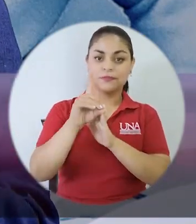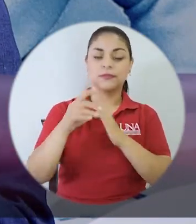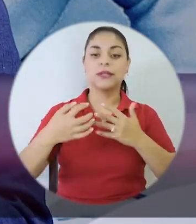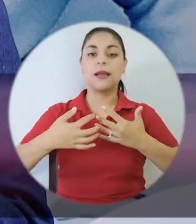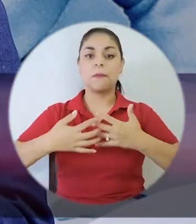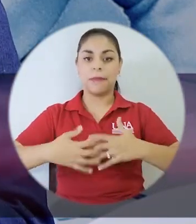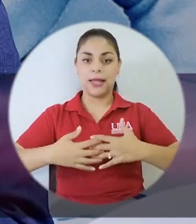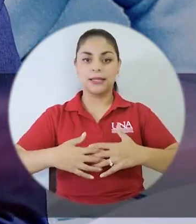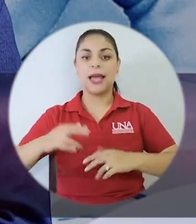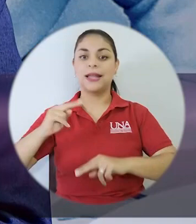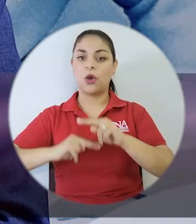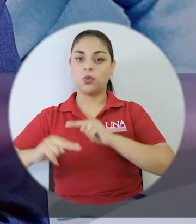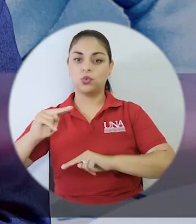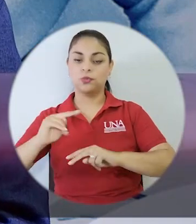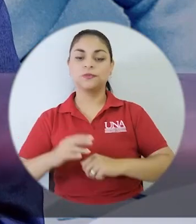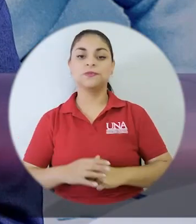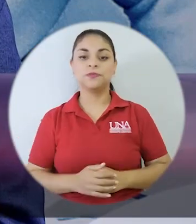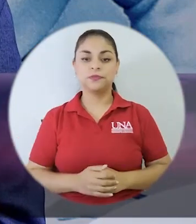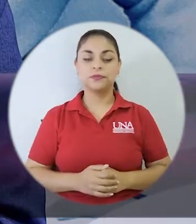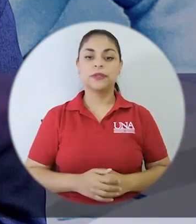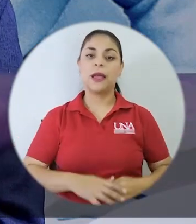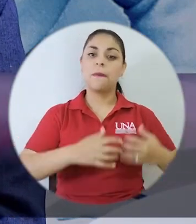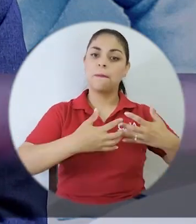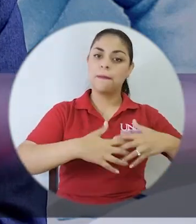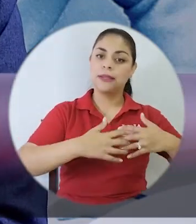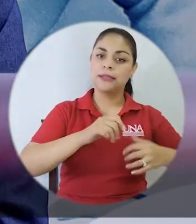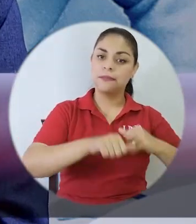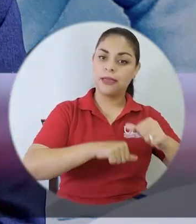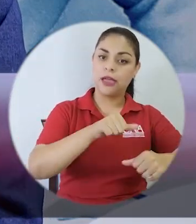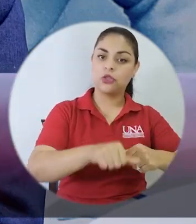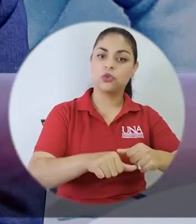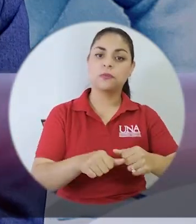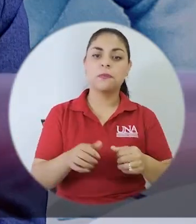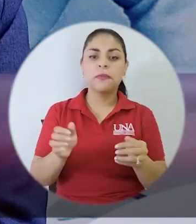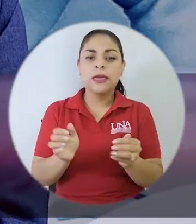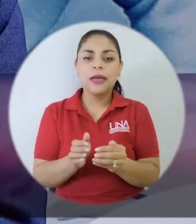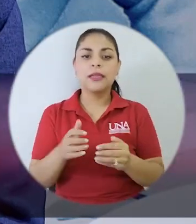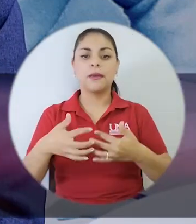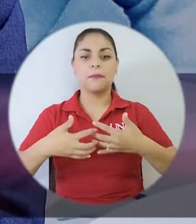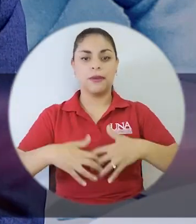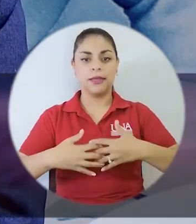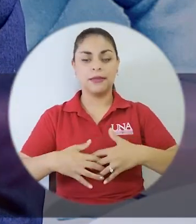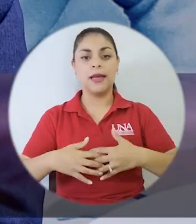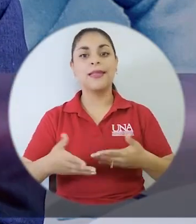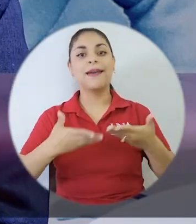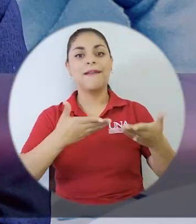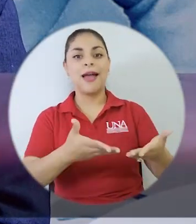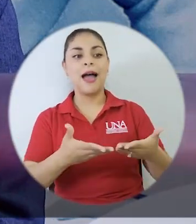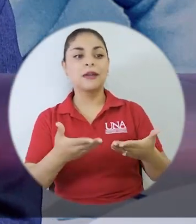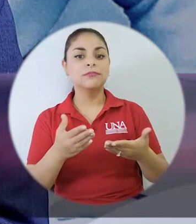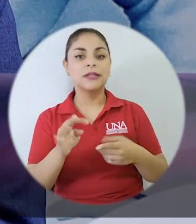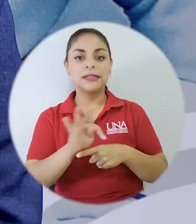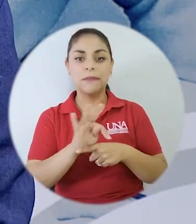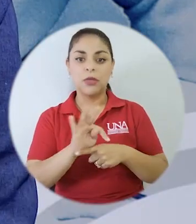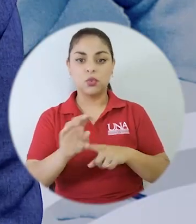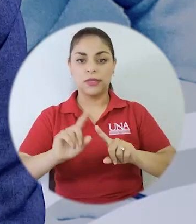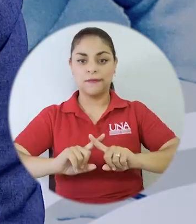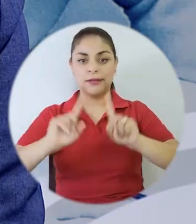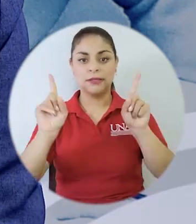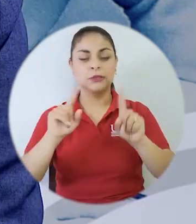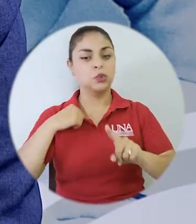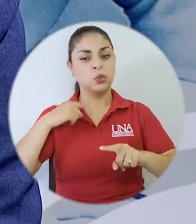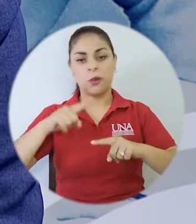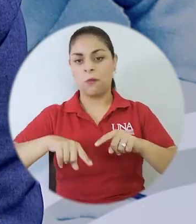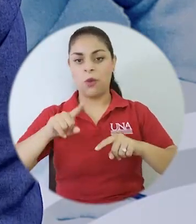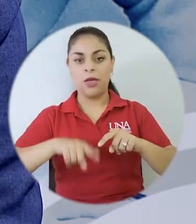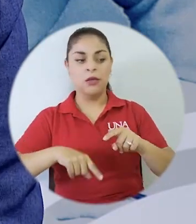desarrollar empresa y negocio. Exacto. Los emprendimientos, las microempresas. hay que darles un tratamiento diferente. Yo no